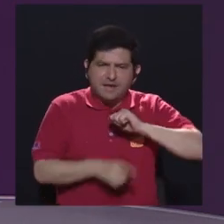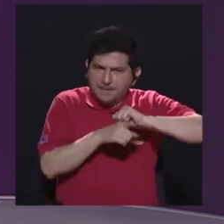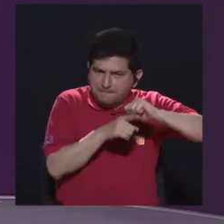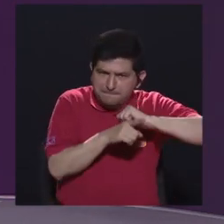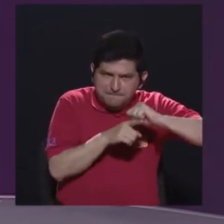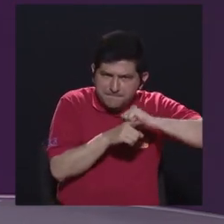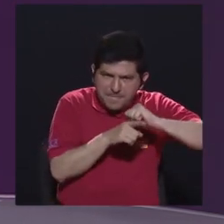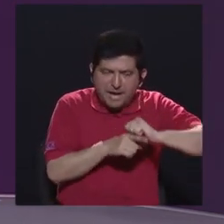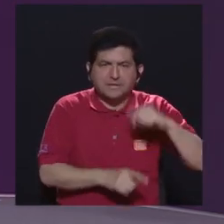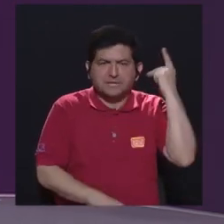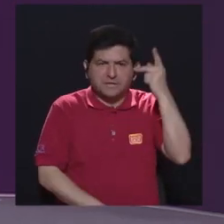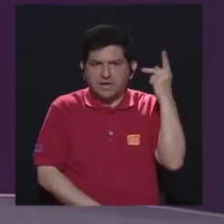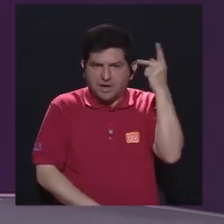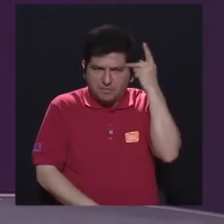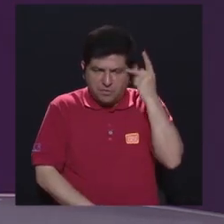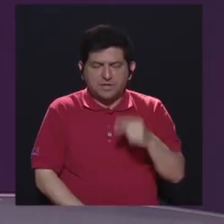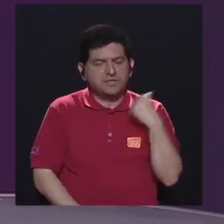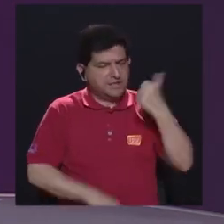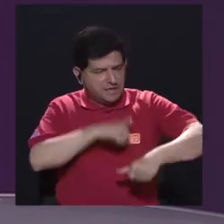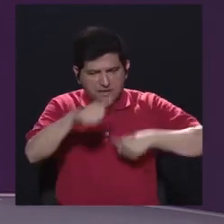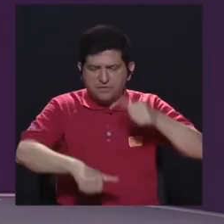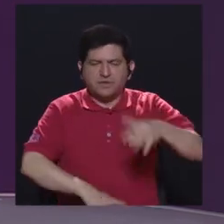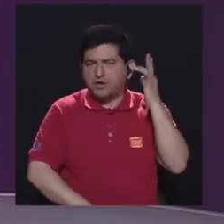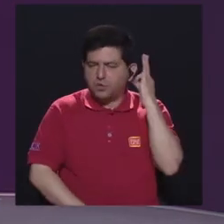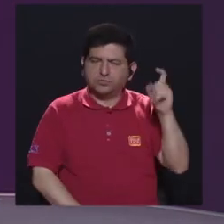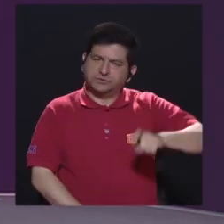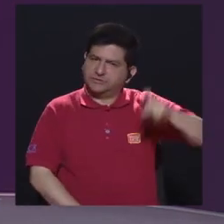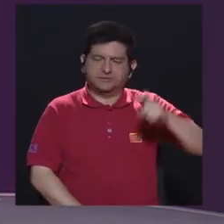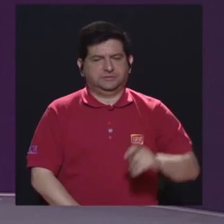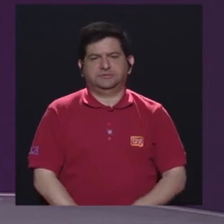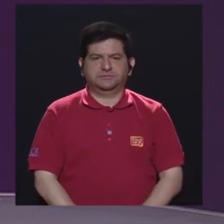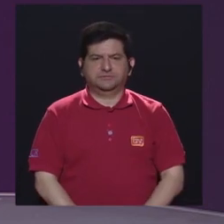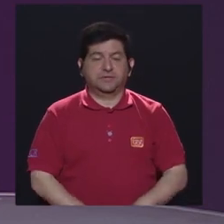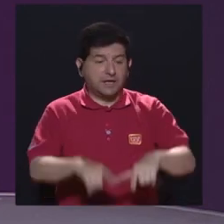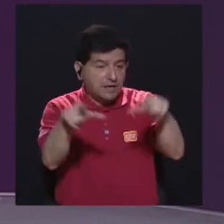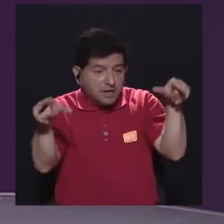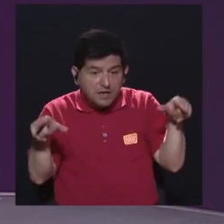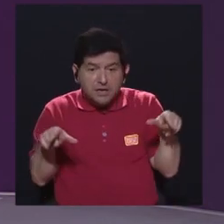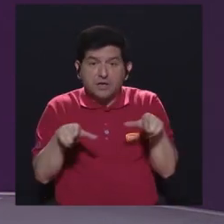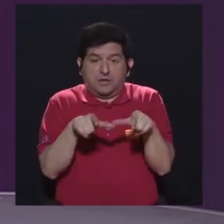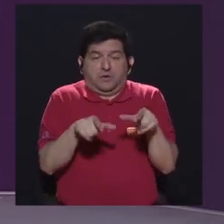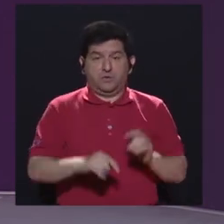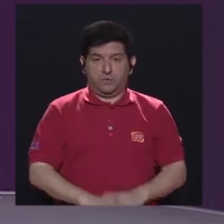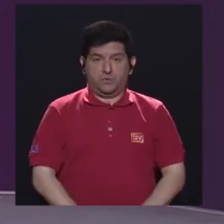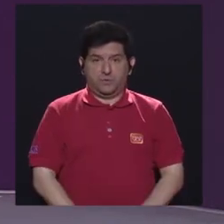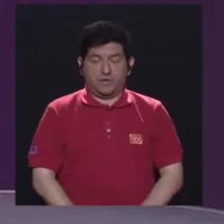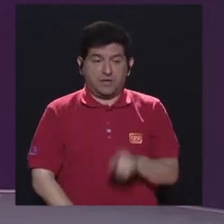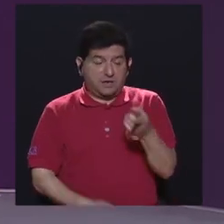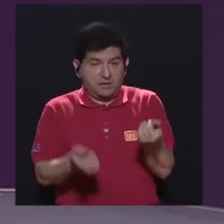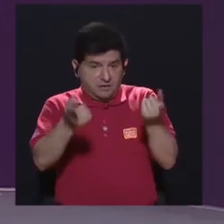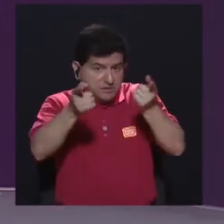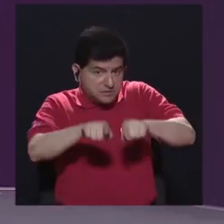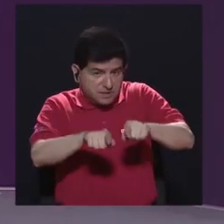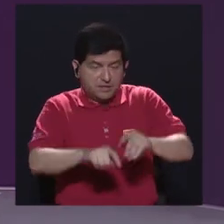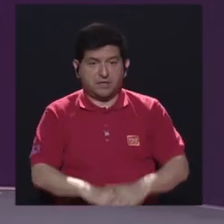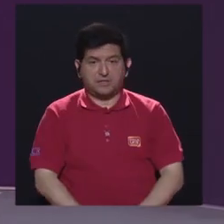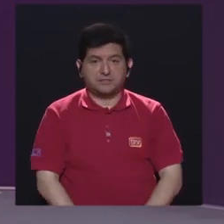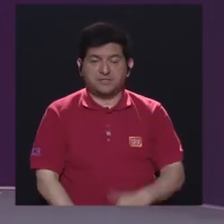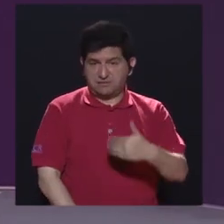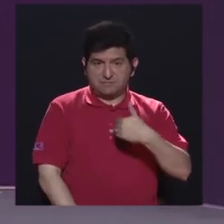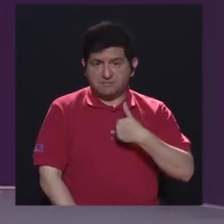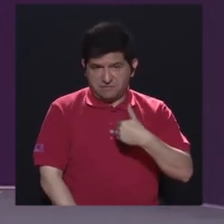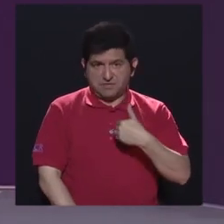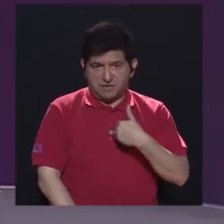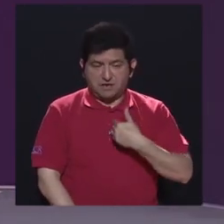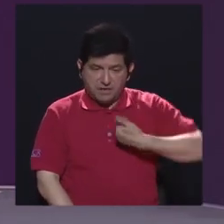ejercicio una política que no sea feminista. Es decir, el lugar que obtengo o que obtienen